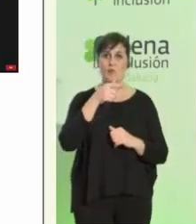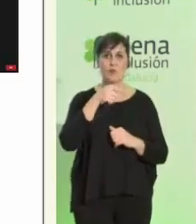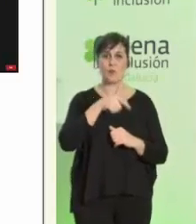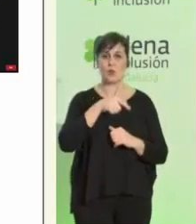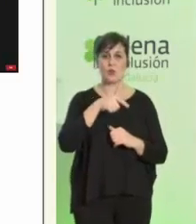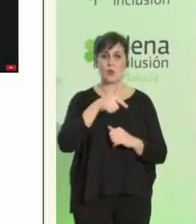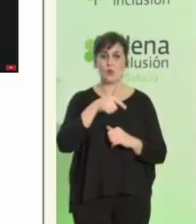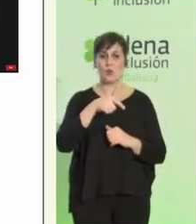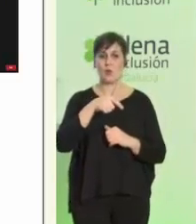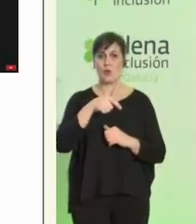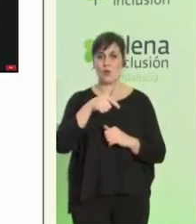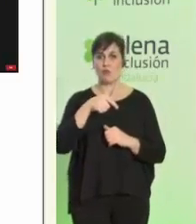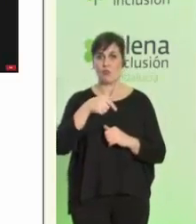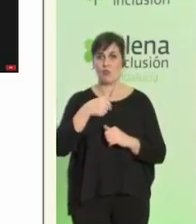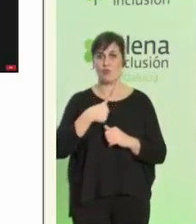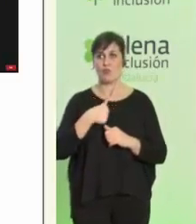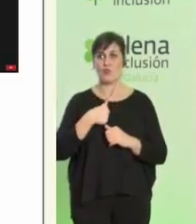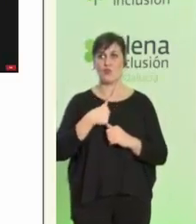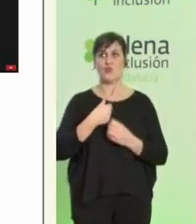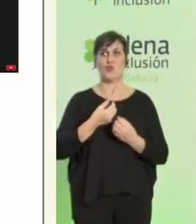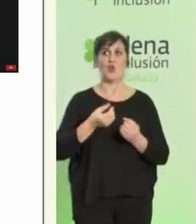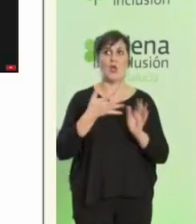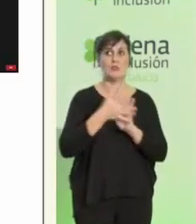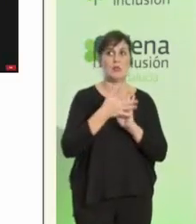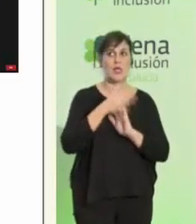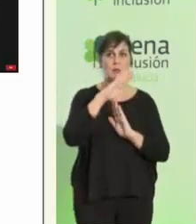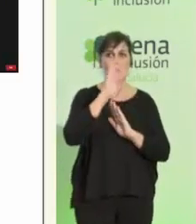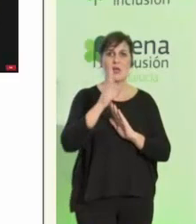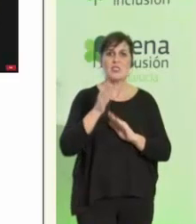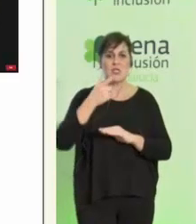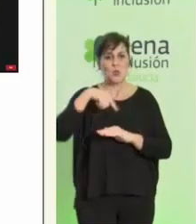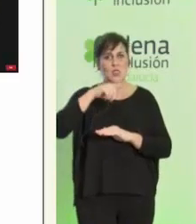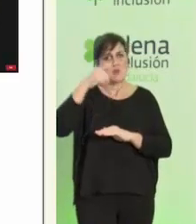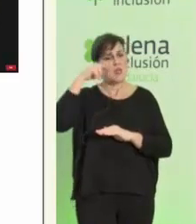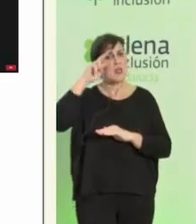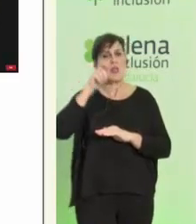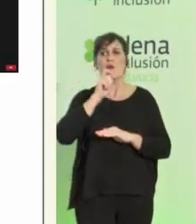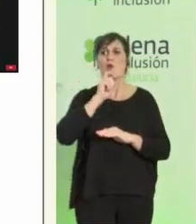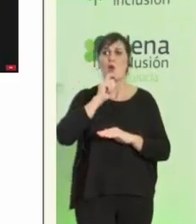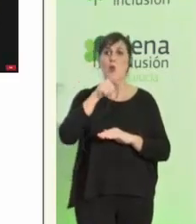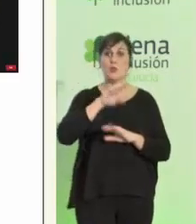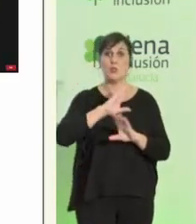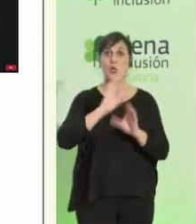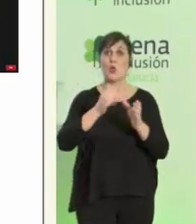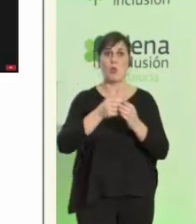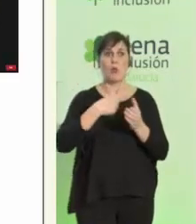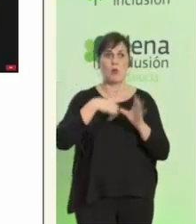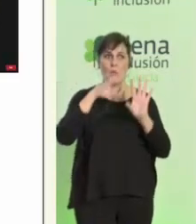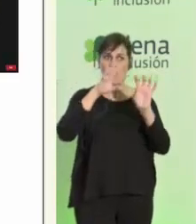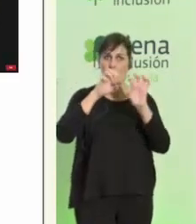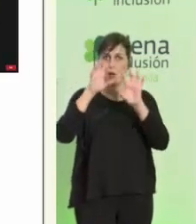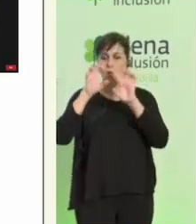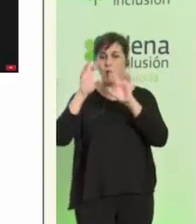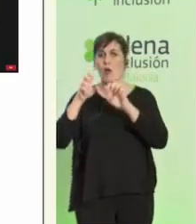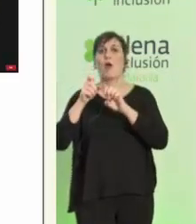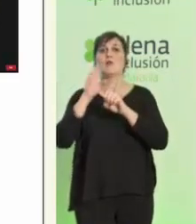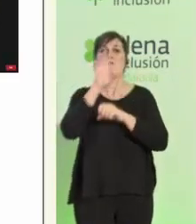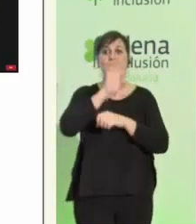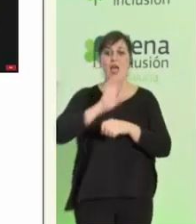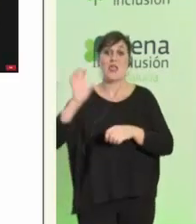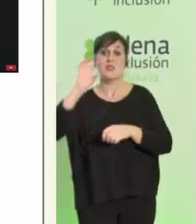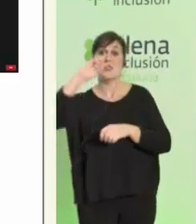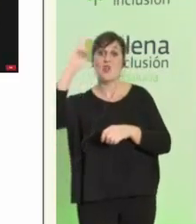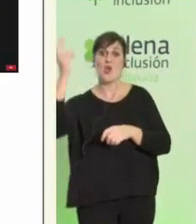Hemos hablado un poco, hablé un poco sobre Brasil y sobre nuestra experiencia. Cada vez que participo en ese grupo aprendo cada vez más de lo que se hace en otros países.